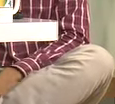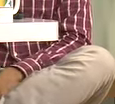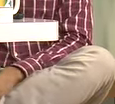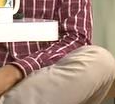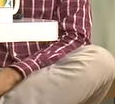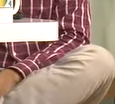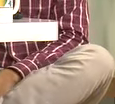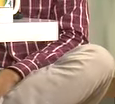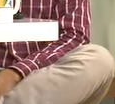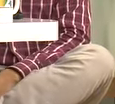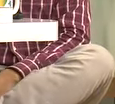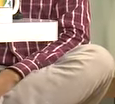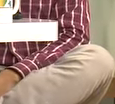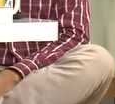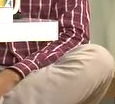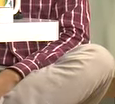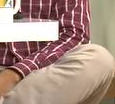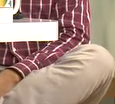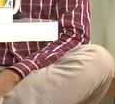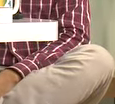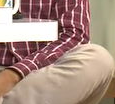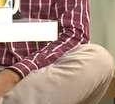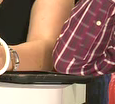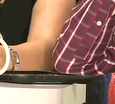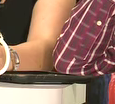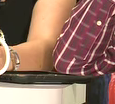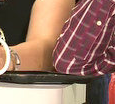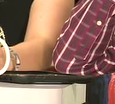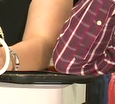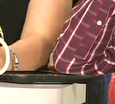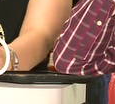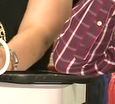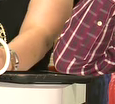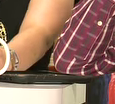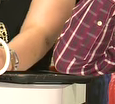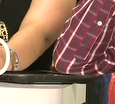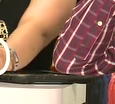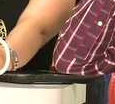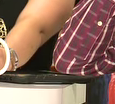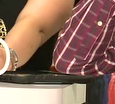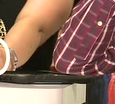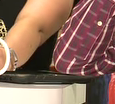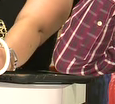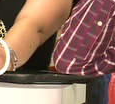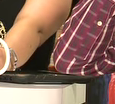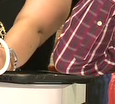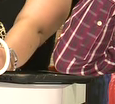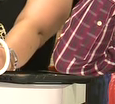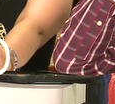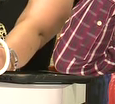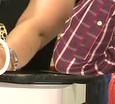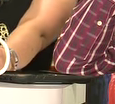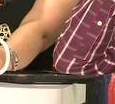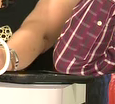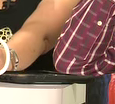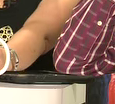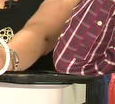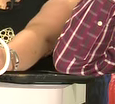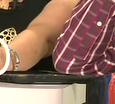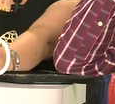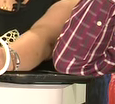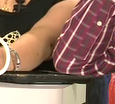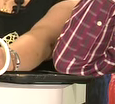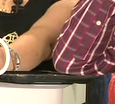bueno. Mira, cuéntanos. El delito se llama retención y sustracción de menores e incapaces. Dentro de este rubro del Código Penal